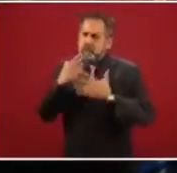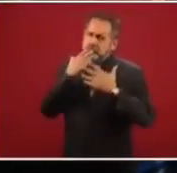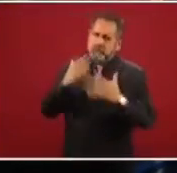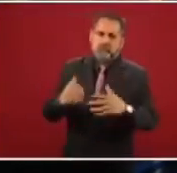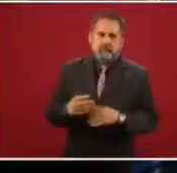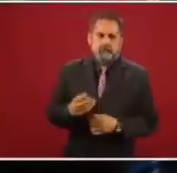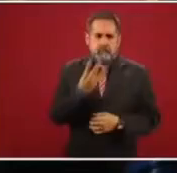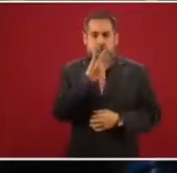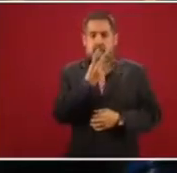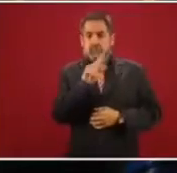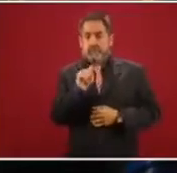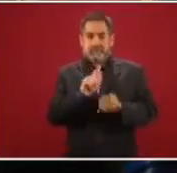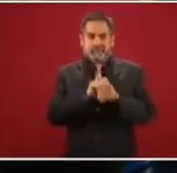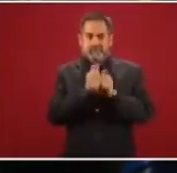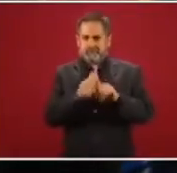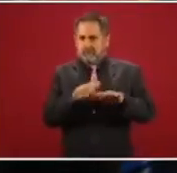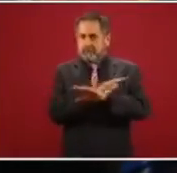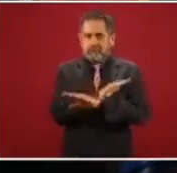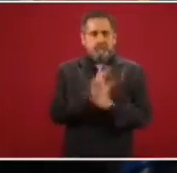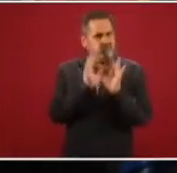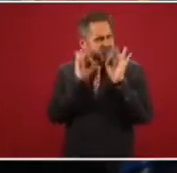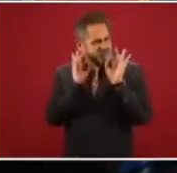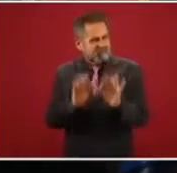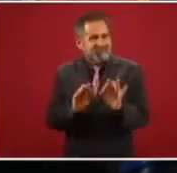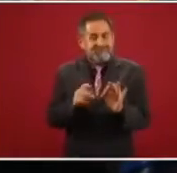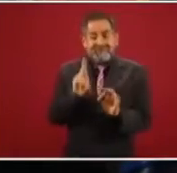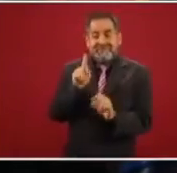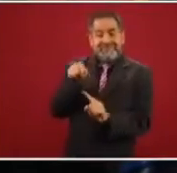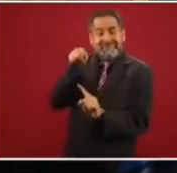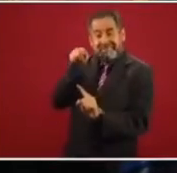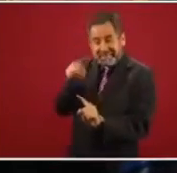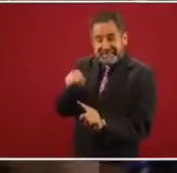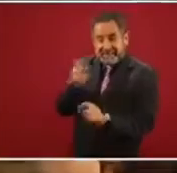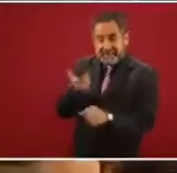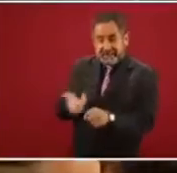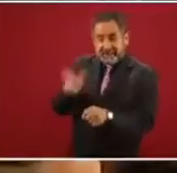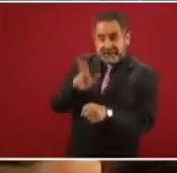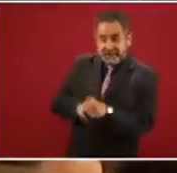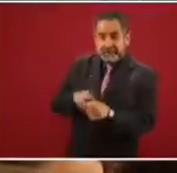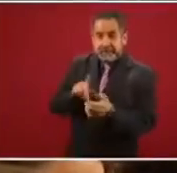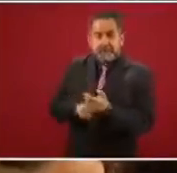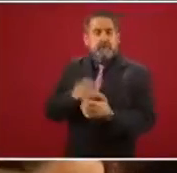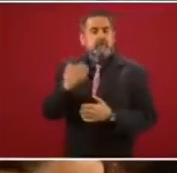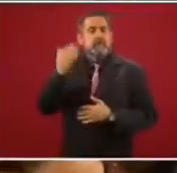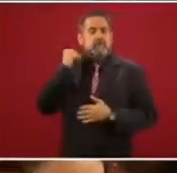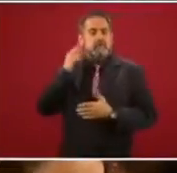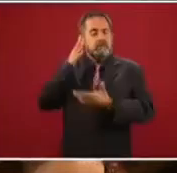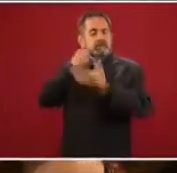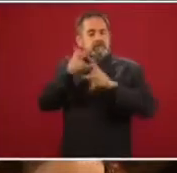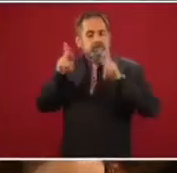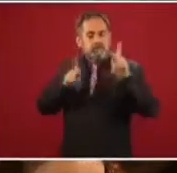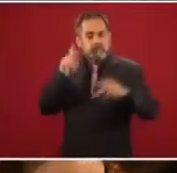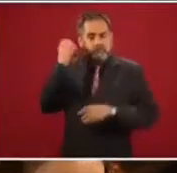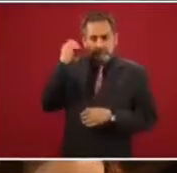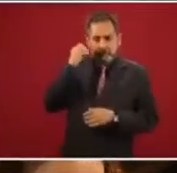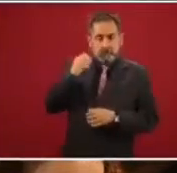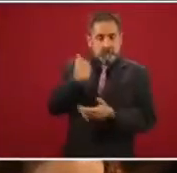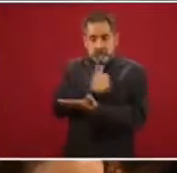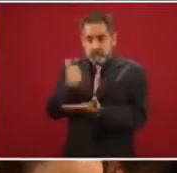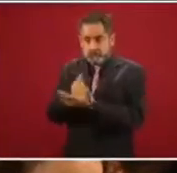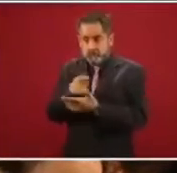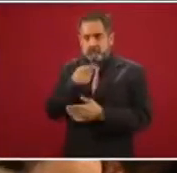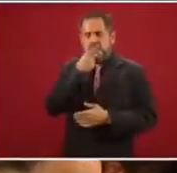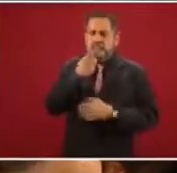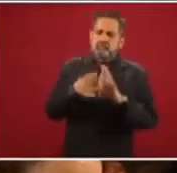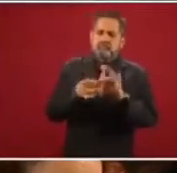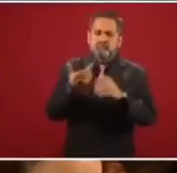cuarta transformación pero el hospital precisamente de tlaxiaco usted en su visita en octubre ahí a la ciudad de tlaxiaco habló de